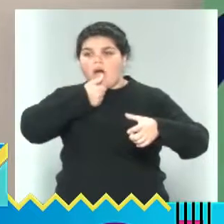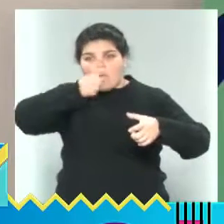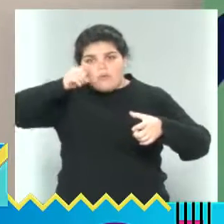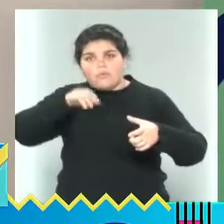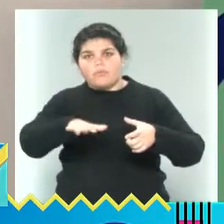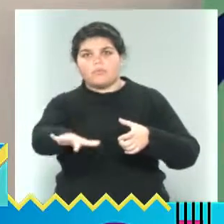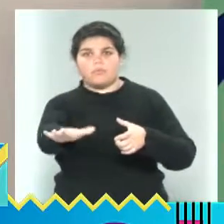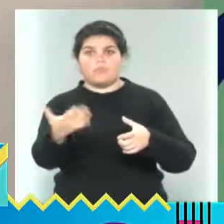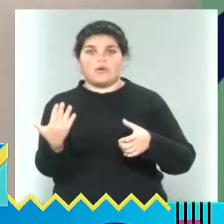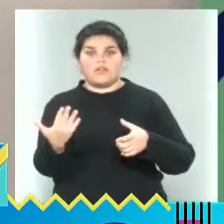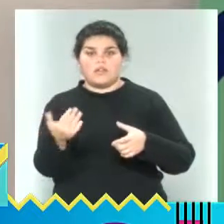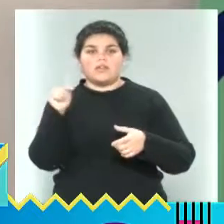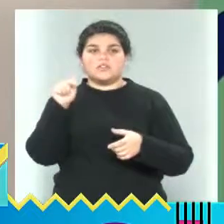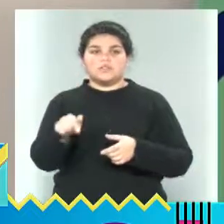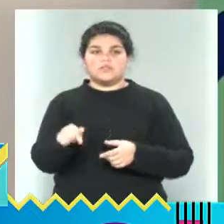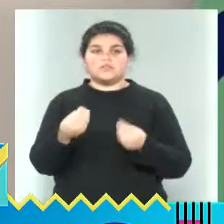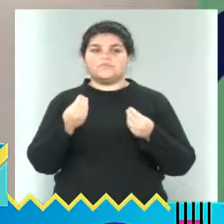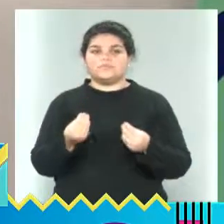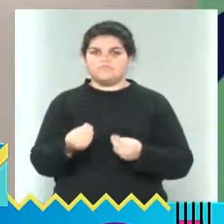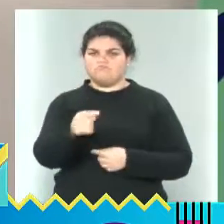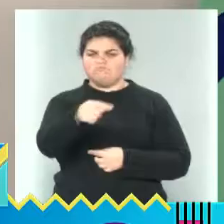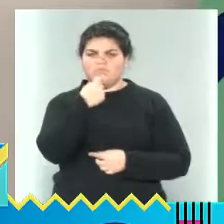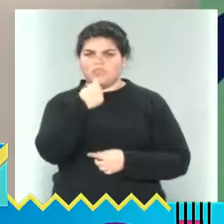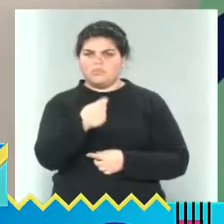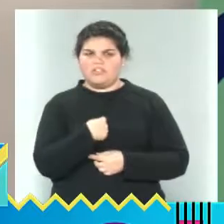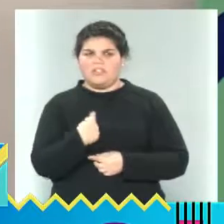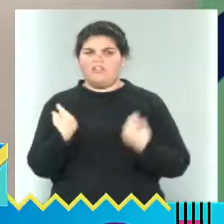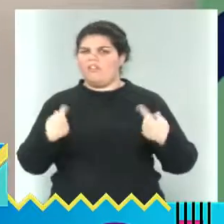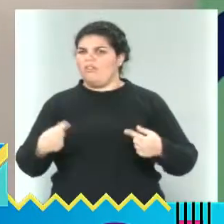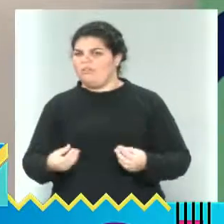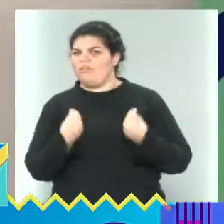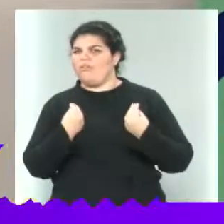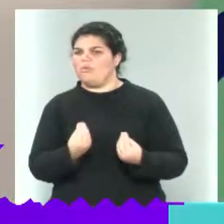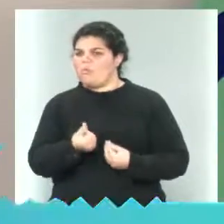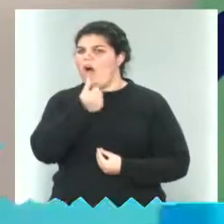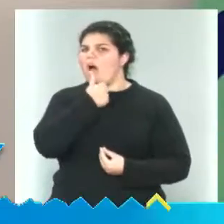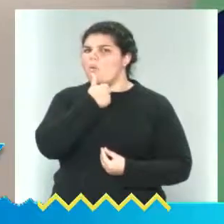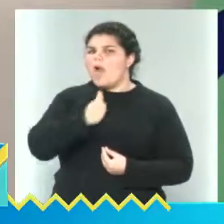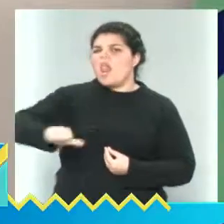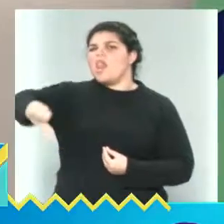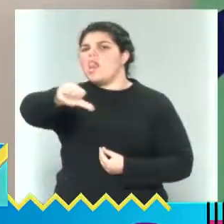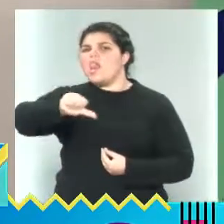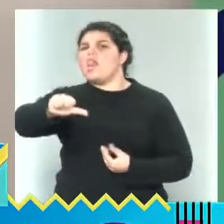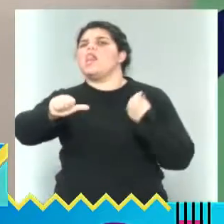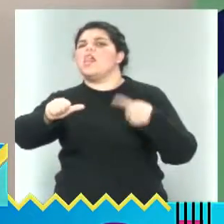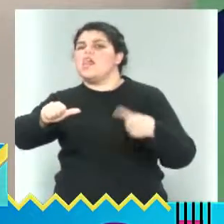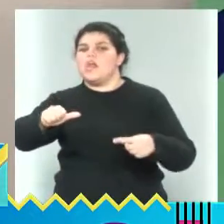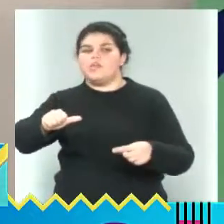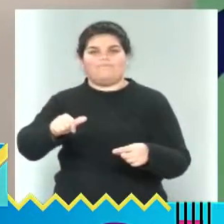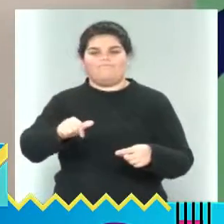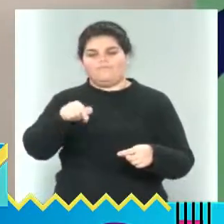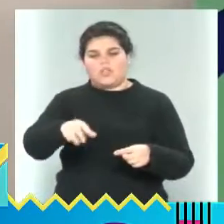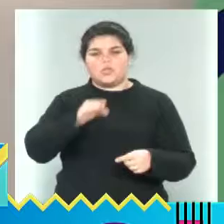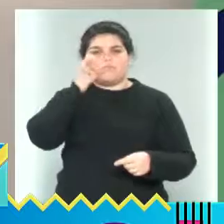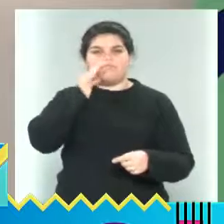un ejemplo. Por supuesto que vos me dirás, bueno, pero ¿qué tipo de agua será eso? ¿Qué tipo de líquidos serán? Efectivamente, no es para regar a lo